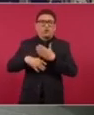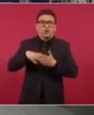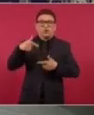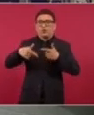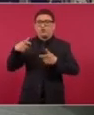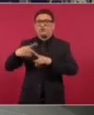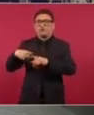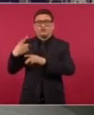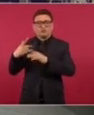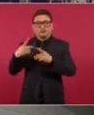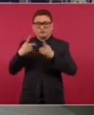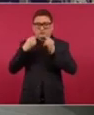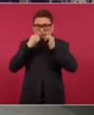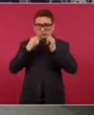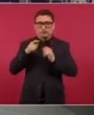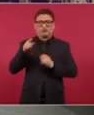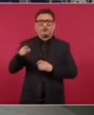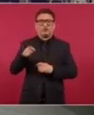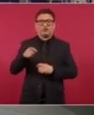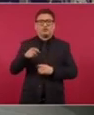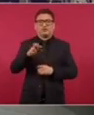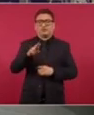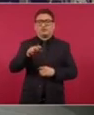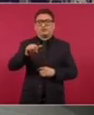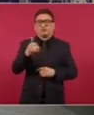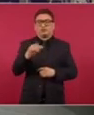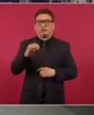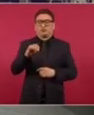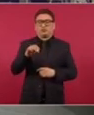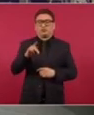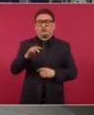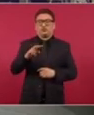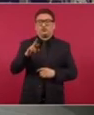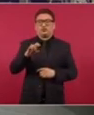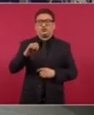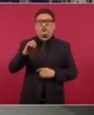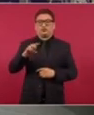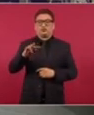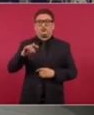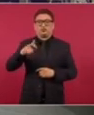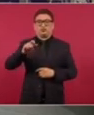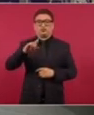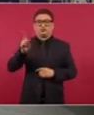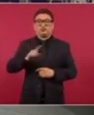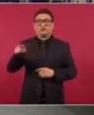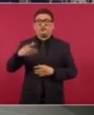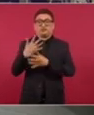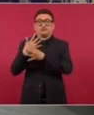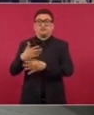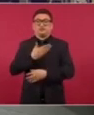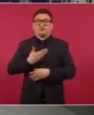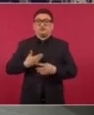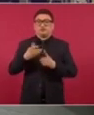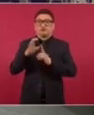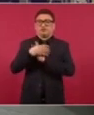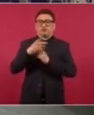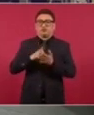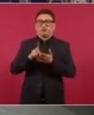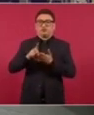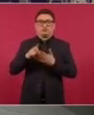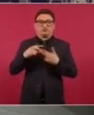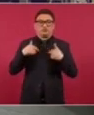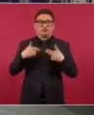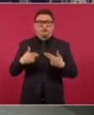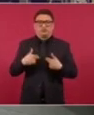a ellos, ¿no? Se llama Raimundo Ramos Vázquez y se acredita siempre como presidente del Comité de Derechos Humanos